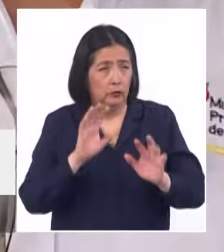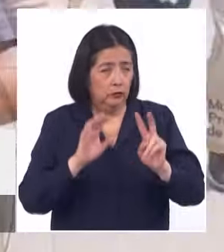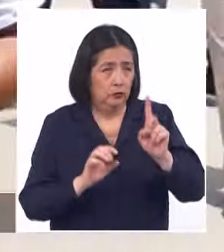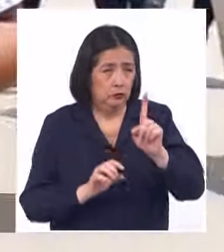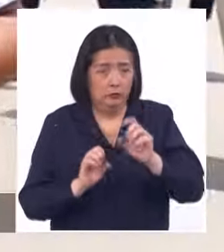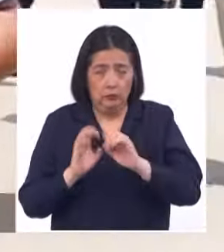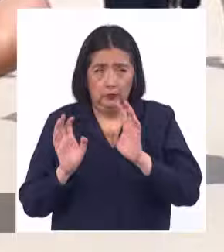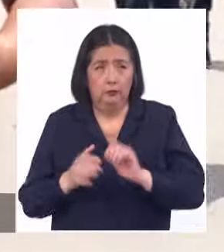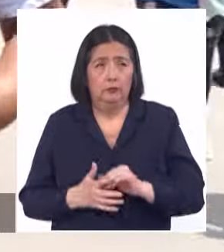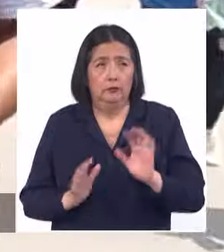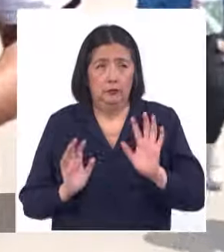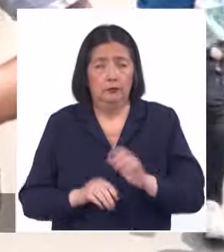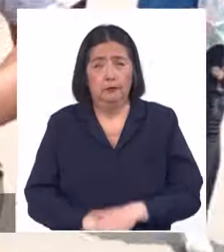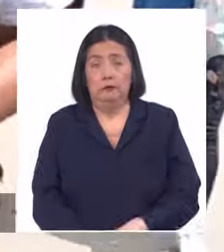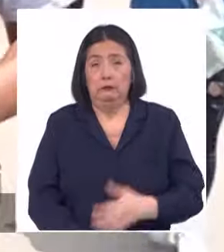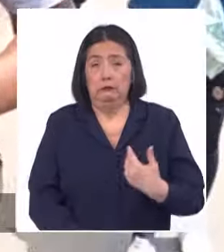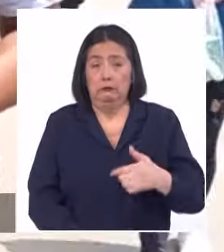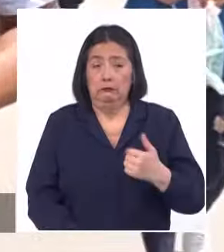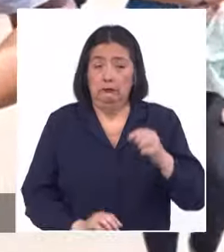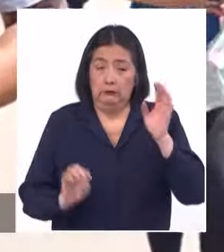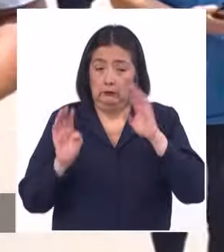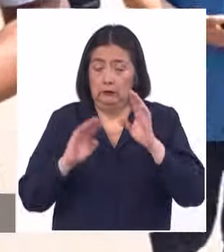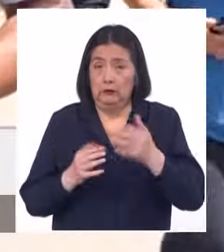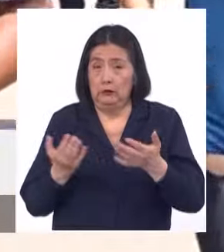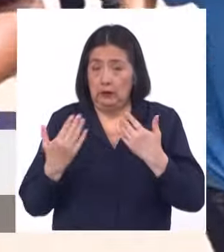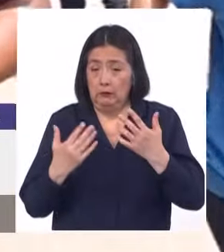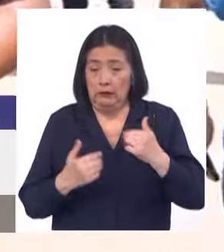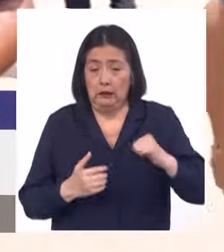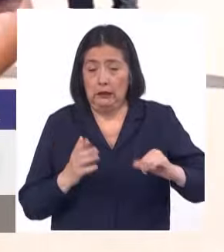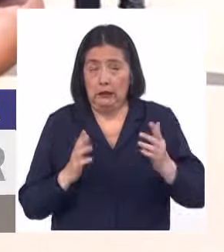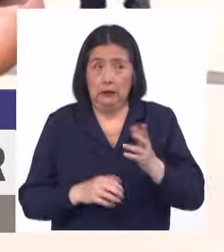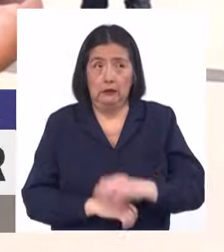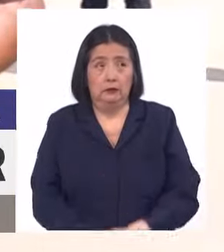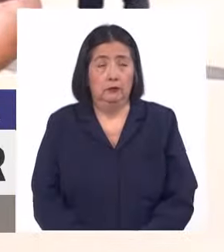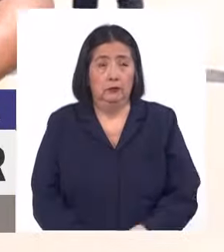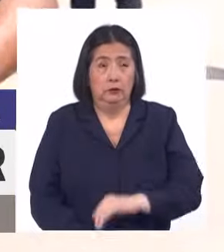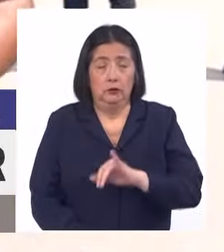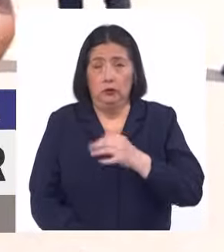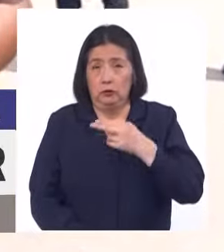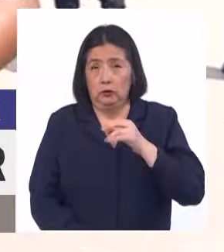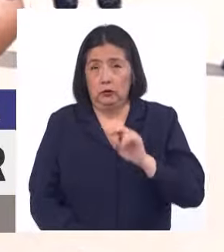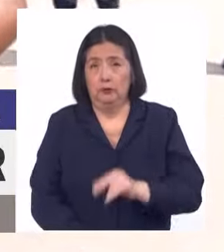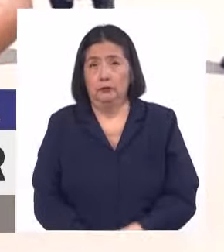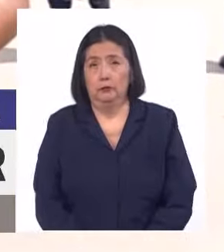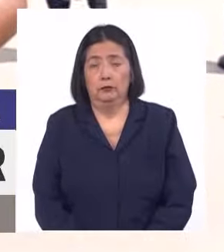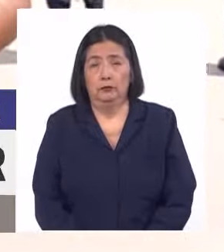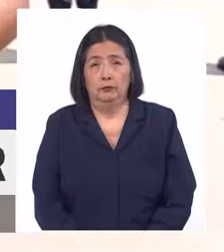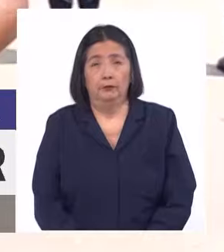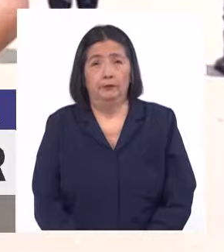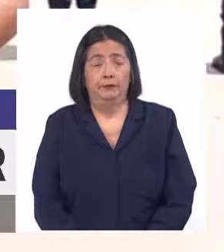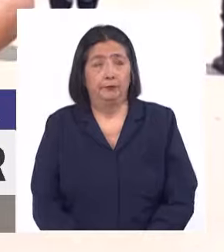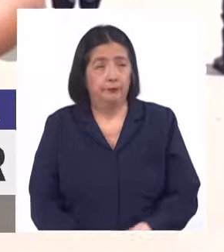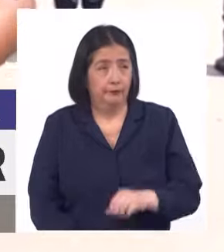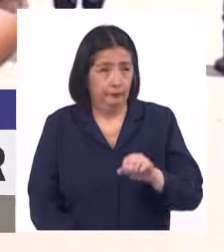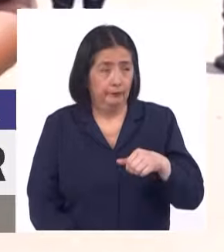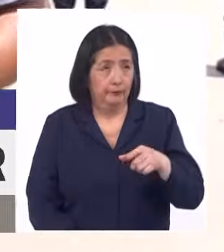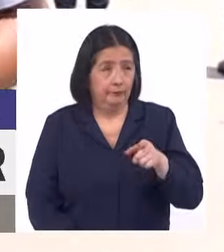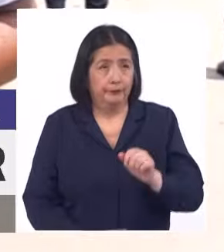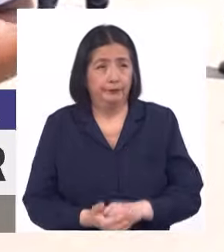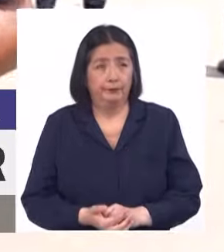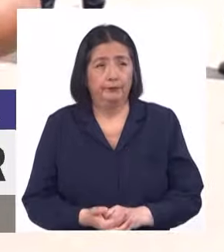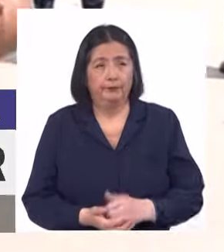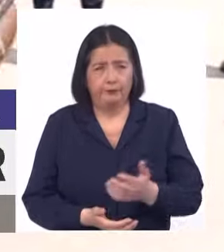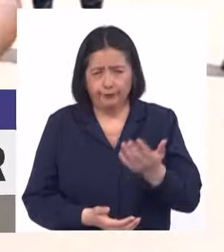Sí, pues 10 por turno. Preocupante lo que comenta el alcalde de Aguas Verdes, Julián. Sí. Perdón, es John. Así es, Lorena, esto habría